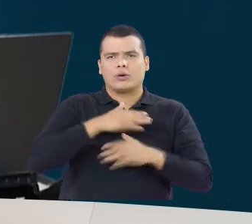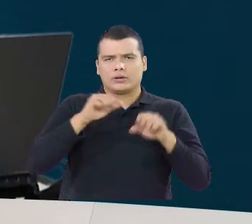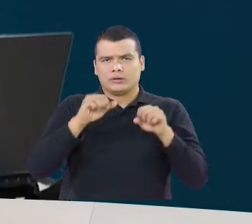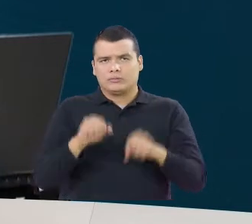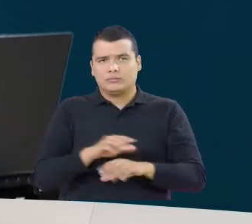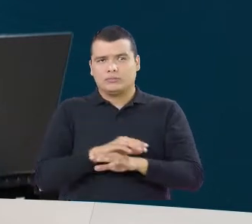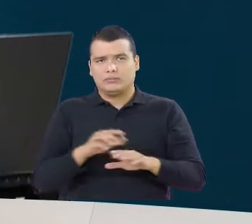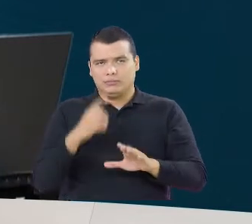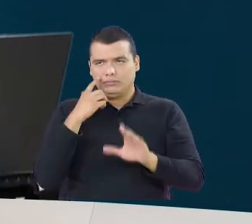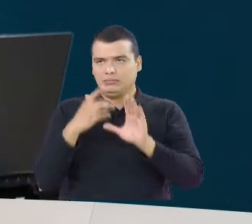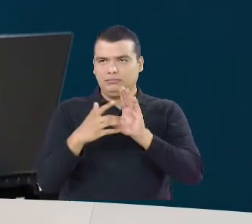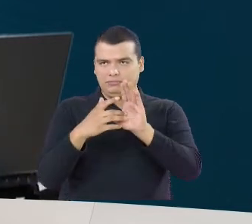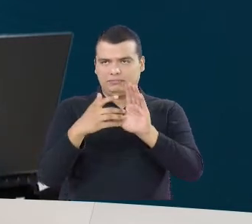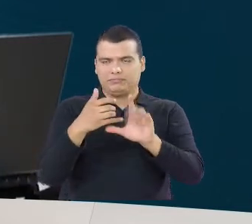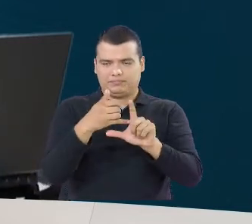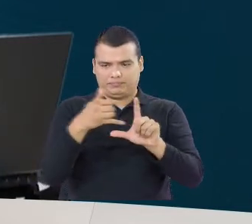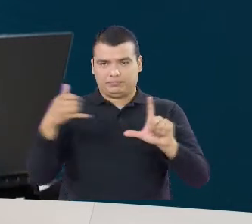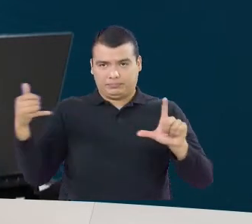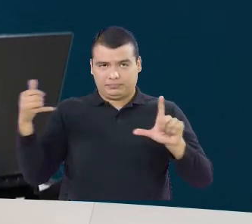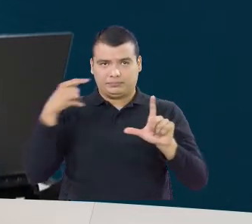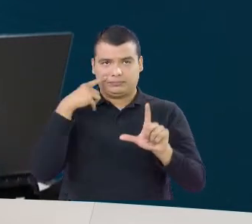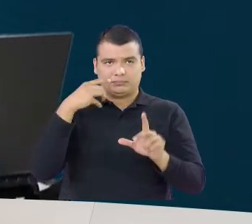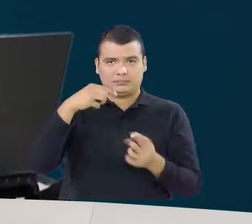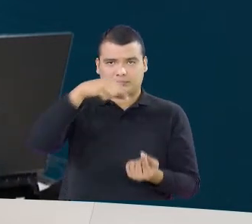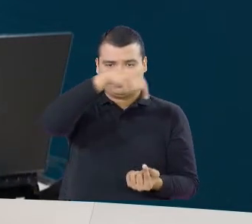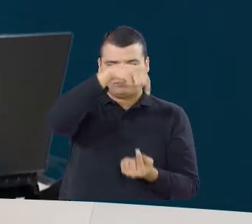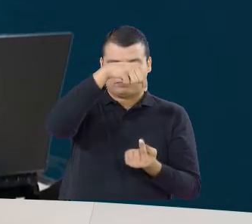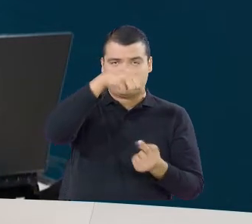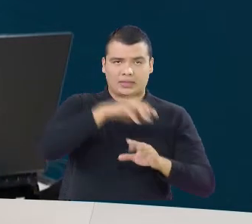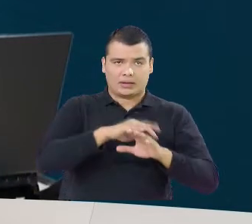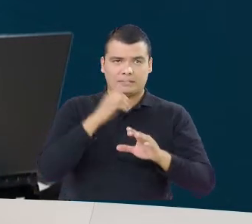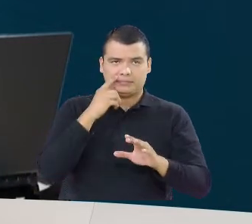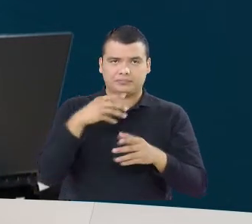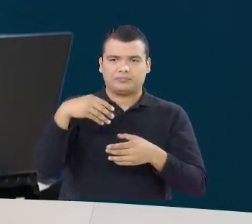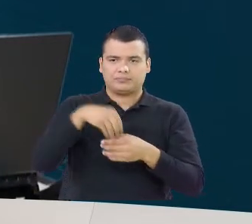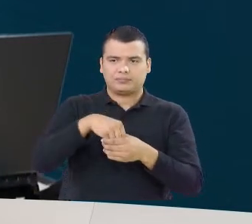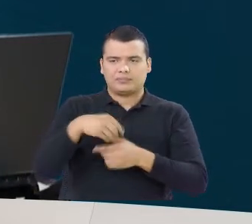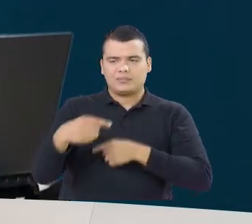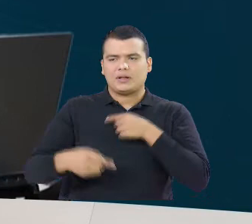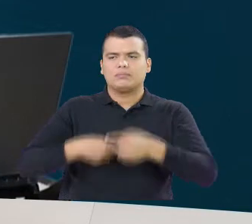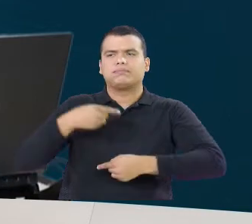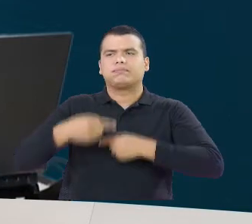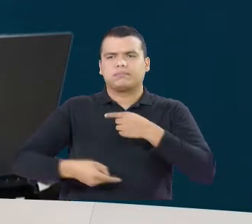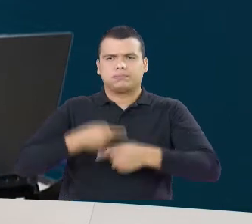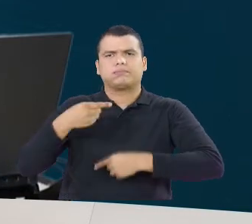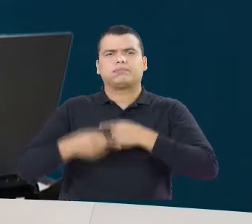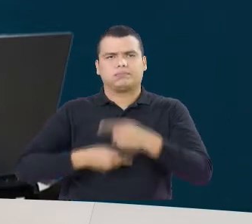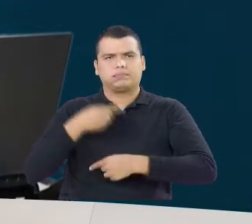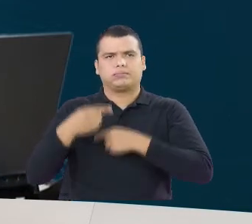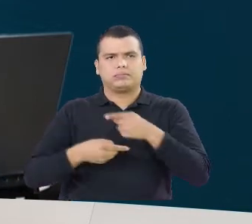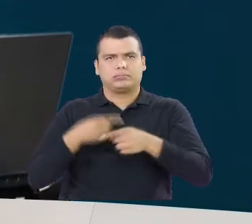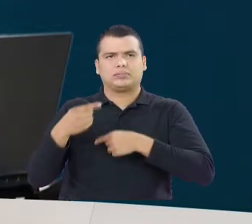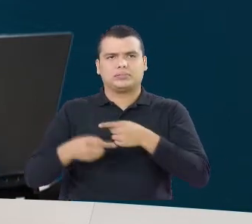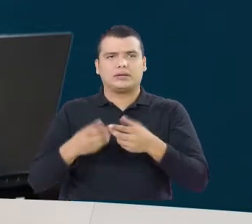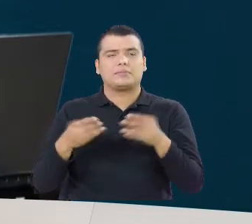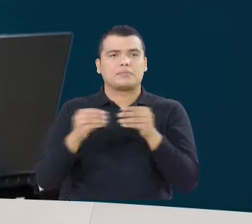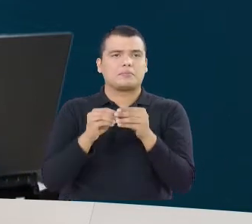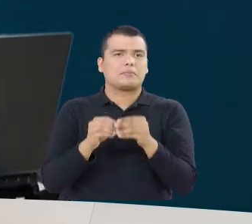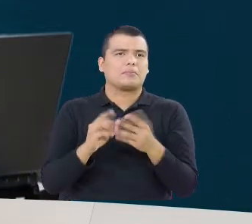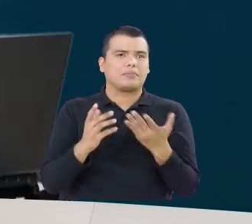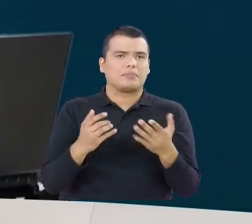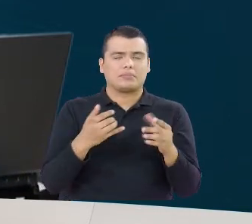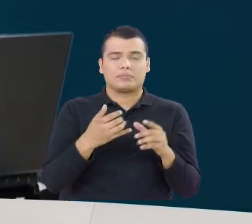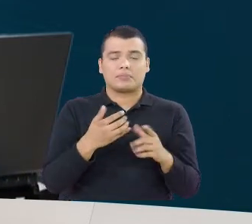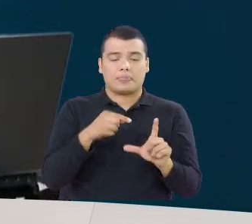que vimos en la imagen anterior, y él también está accionado por correas. Y este es nuestro lapicero, parecido al sistema que está aquí en la